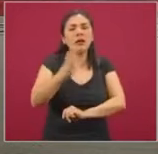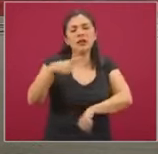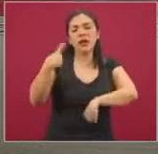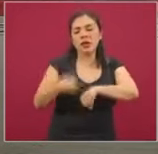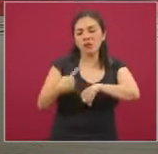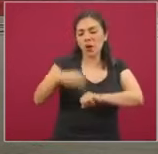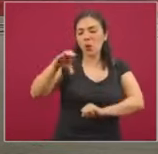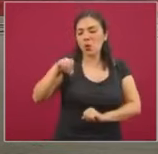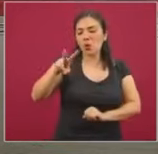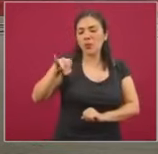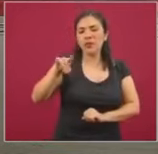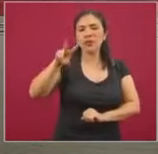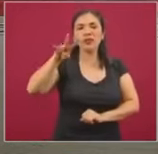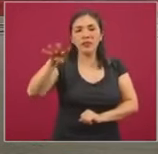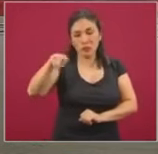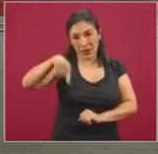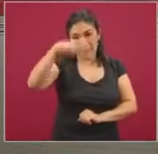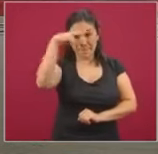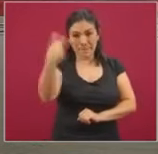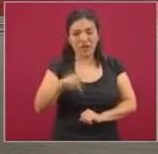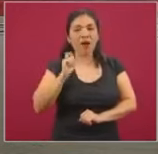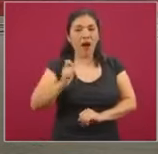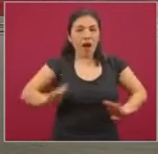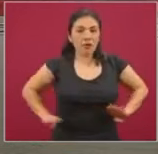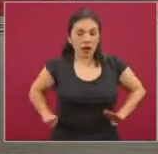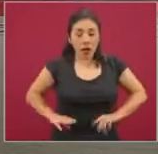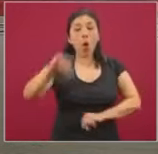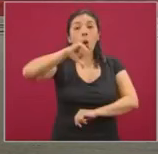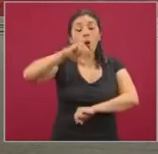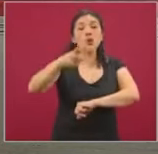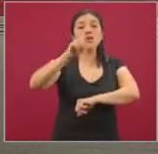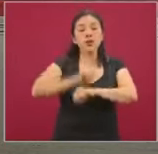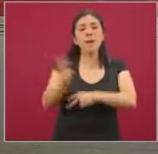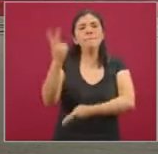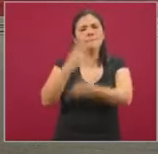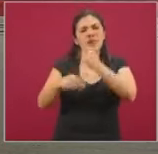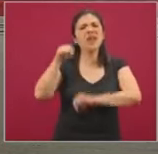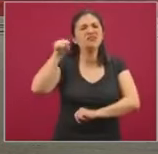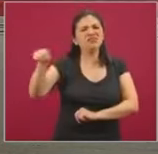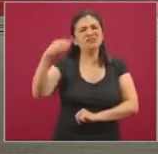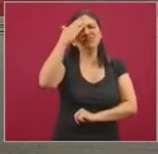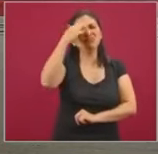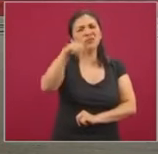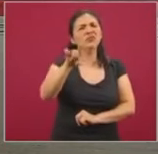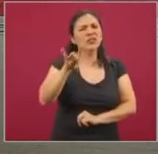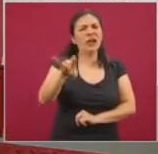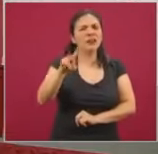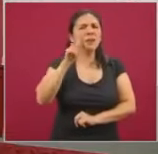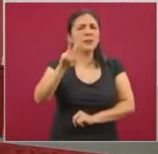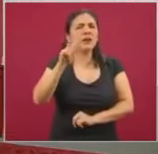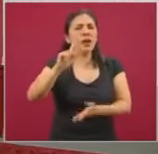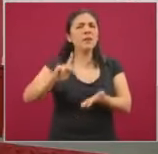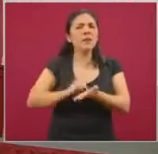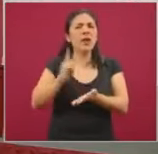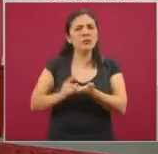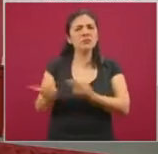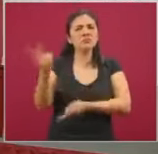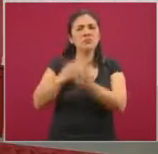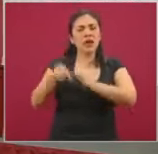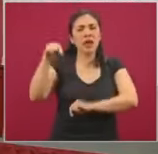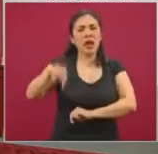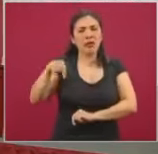epidemia de COVID-19 en México. El día de hoy nos acompaña, ustedes ya lo conocen, ha estado muchas veces